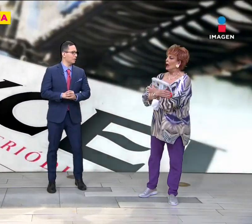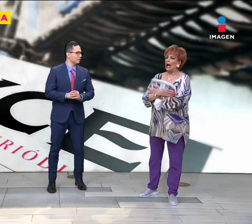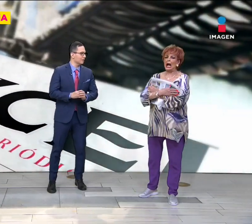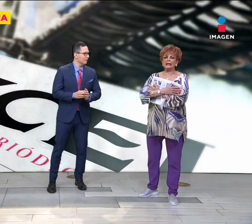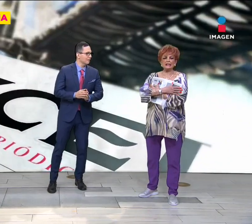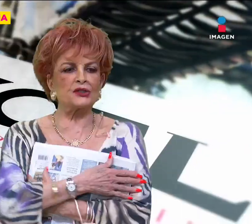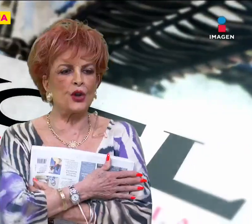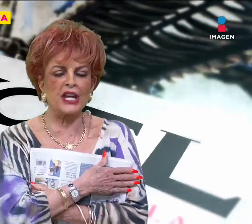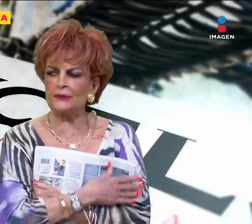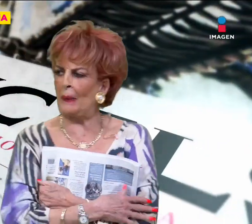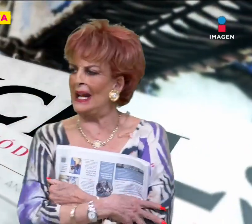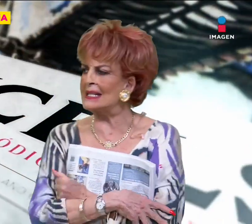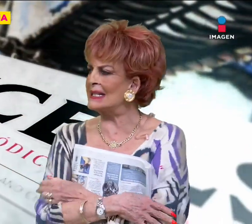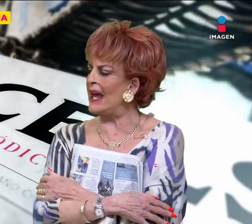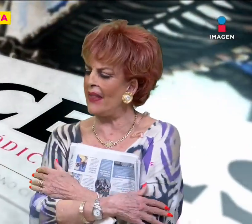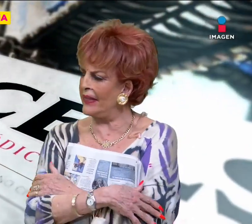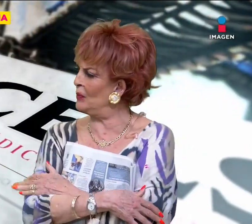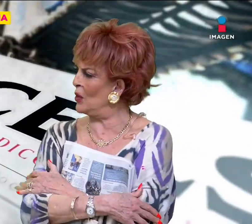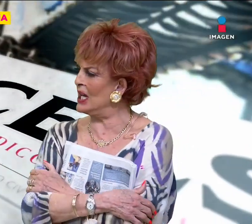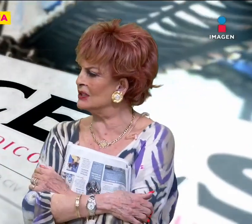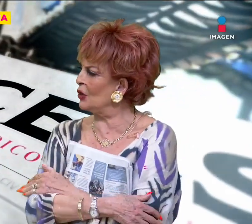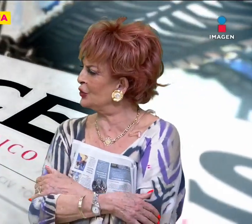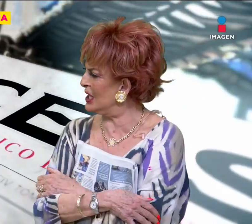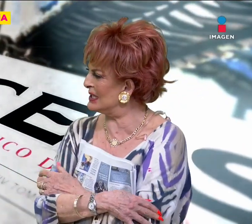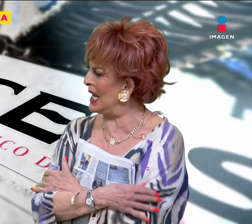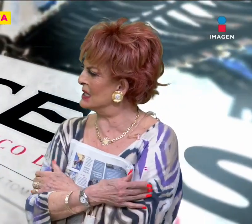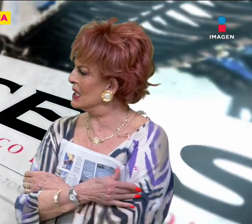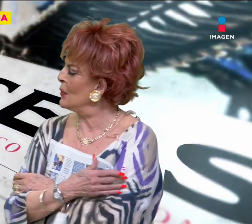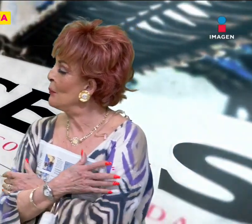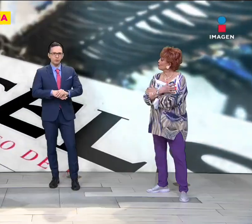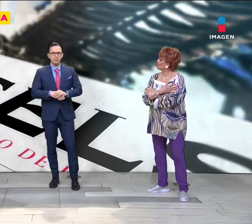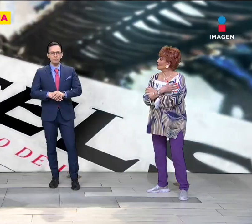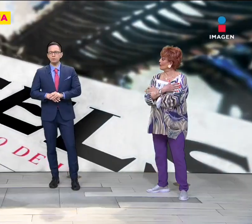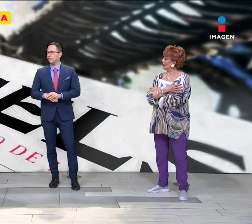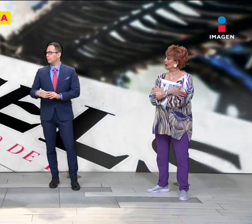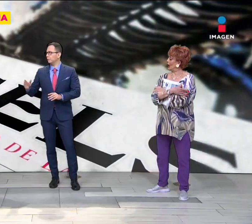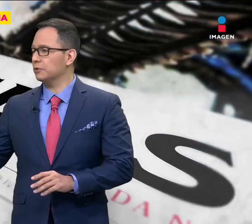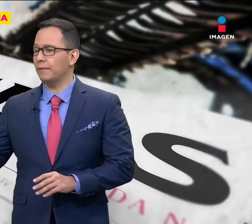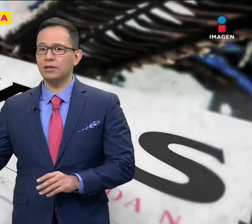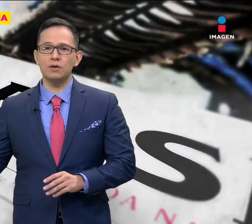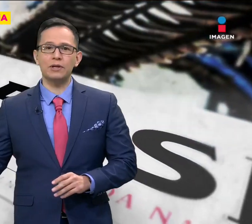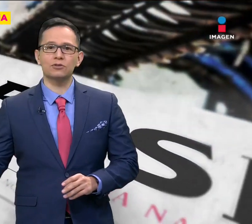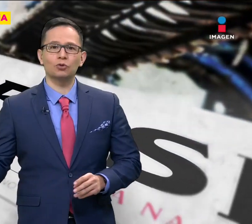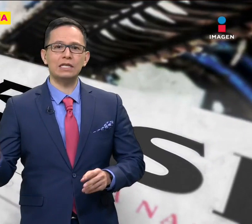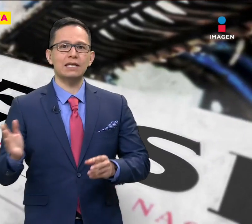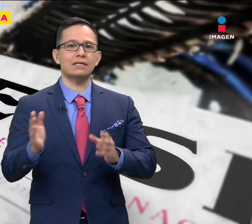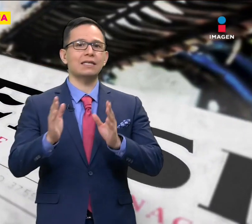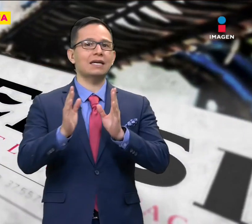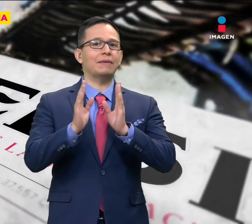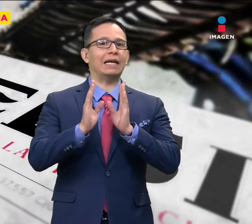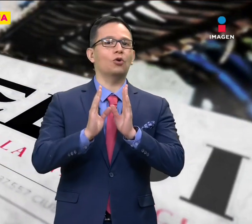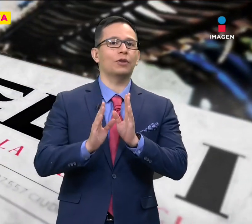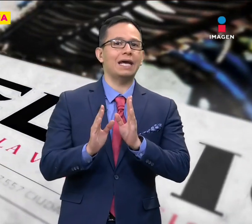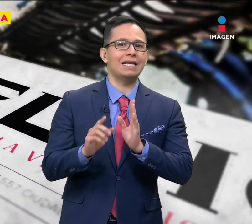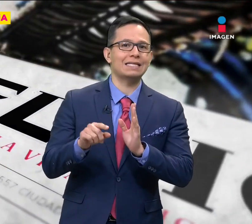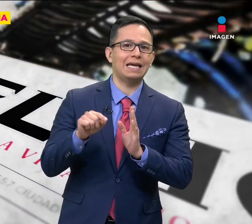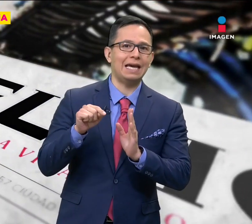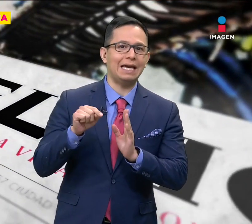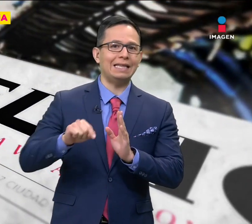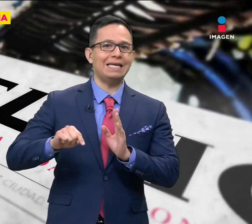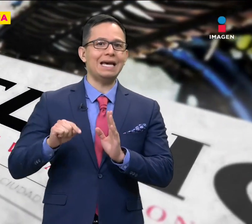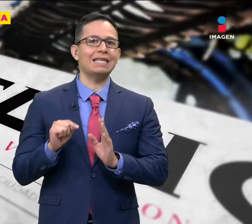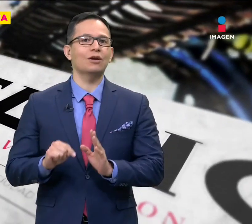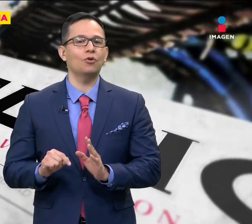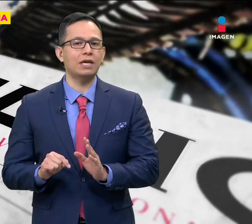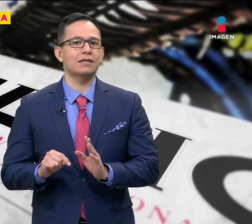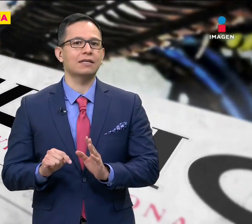Muy buenos días. Ay, estoy esperanzada de buenas noticias. Ahí vamos. Miren, bueno, pues hablando de buenas noticias, déjenme recordarles que